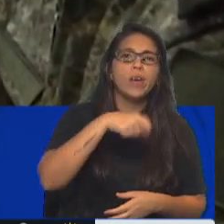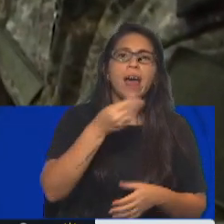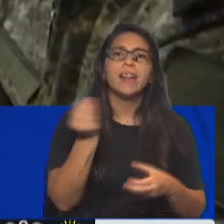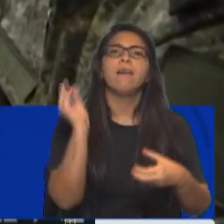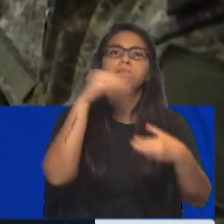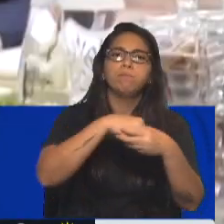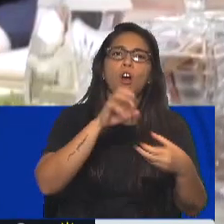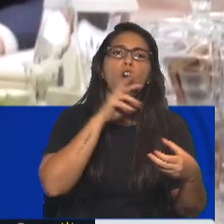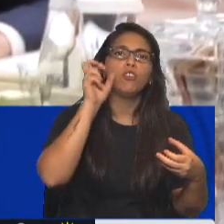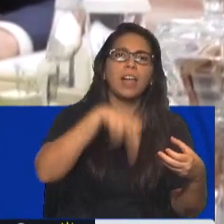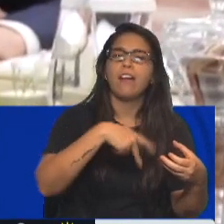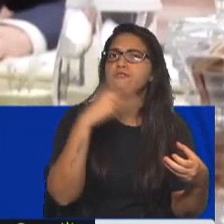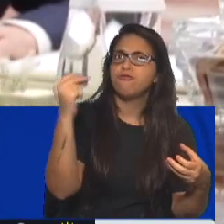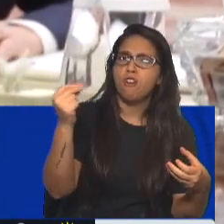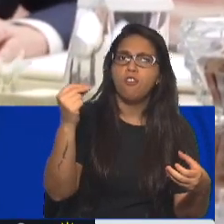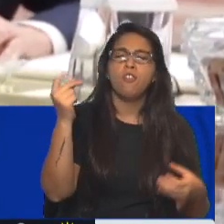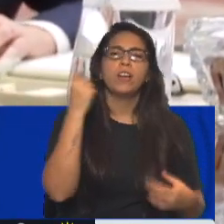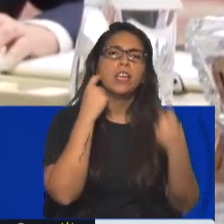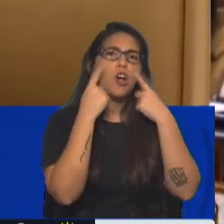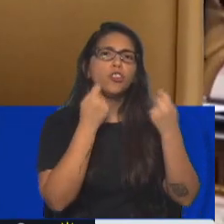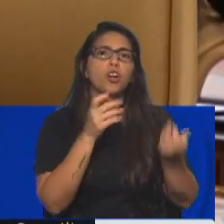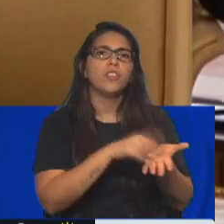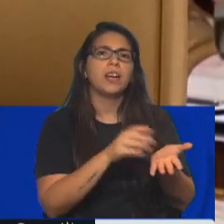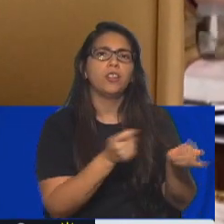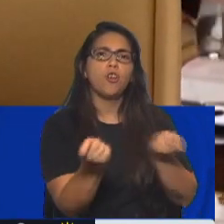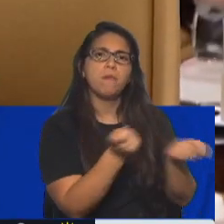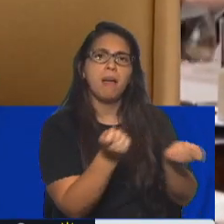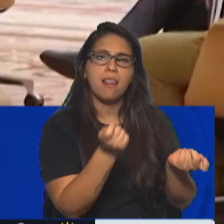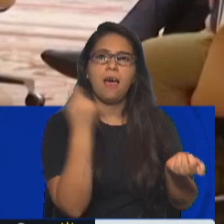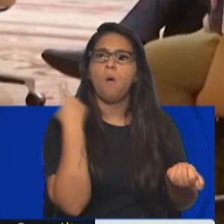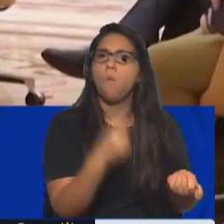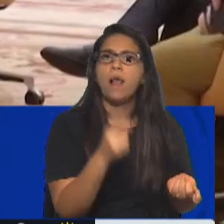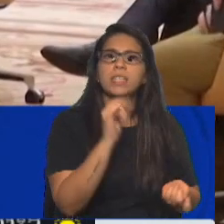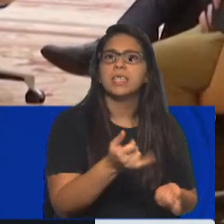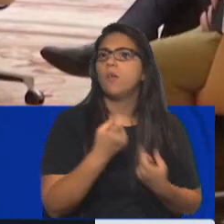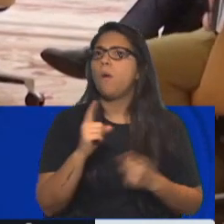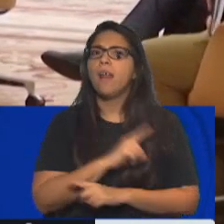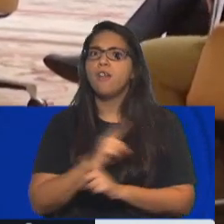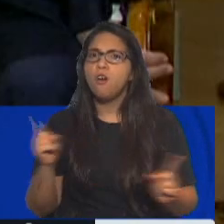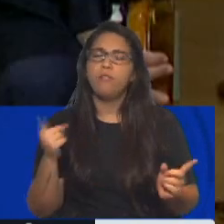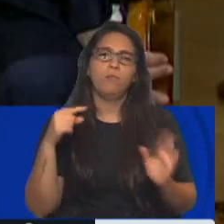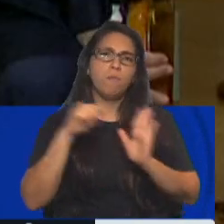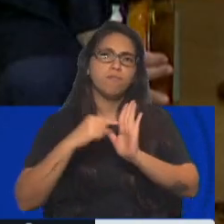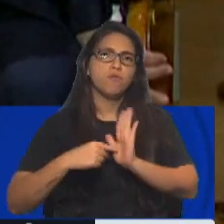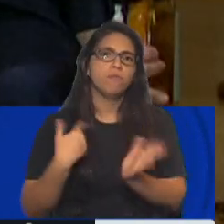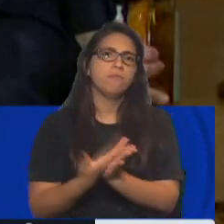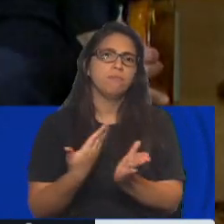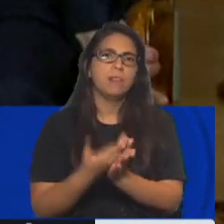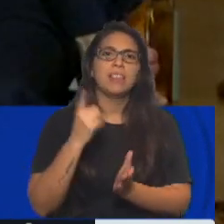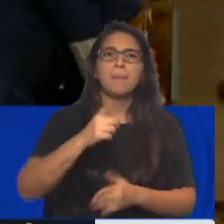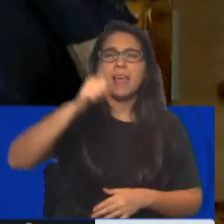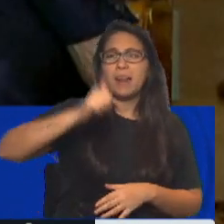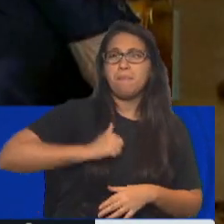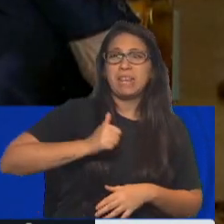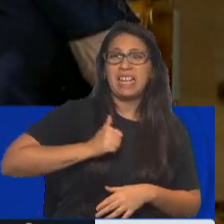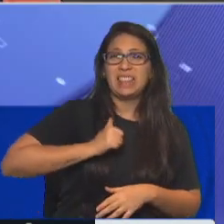de los territorios que controlan por un lado Ucrania, que controla por otro lado Rusia, por supuesto. Se va a pedir que sea finalmente desmilitarizado también